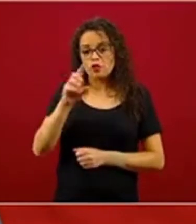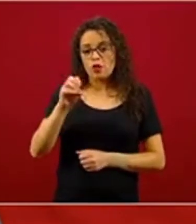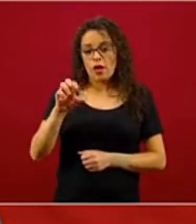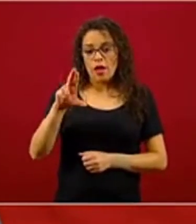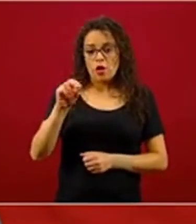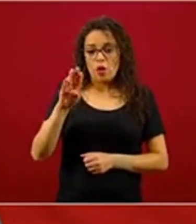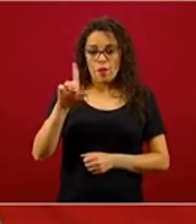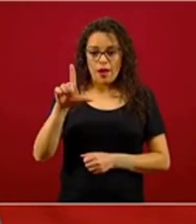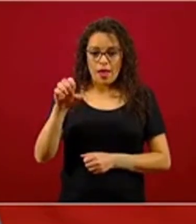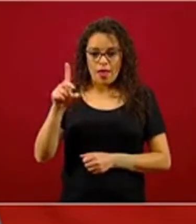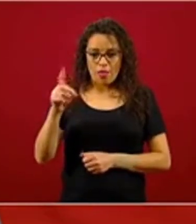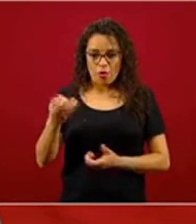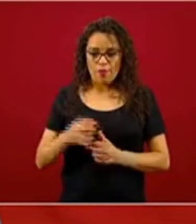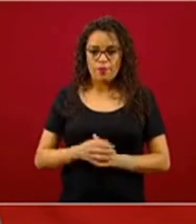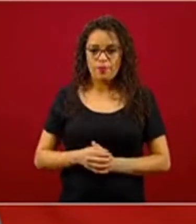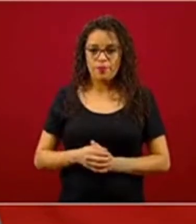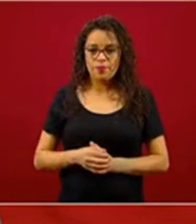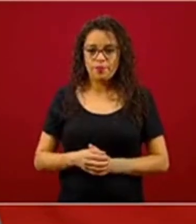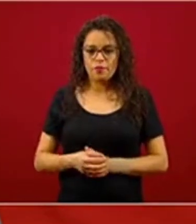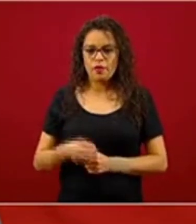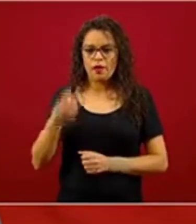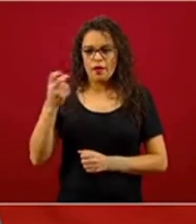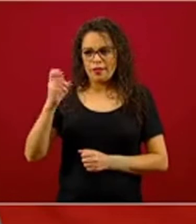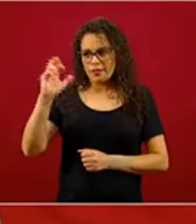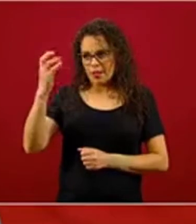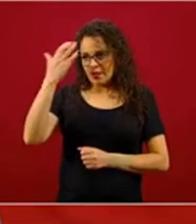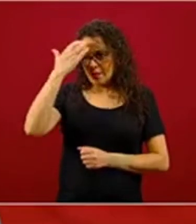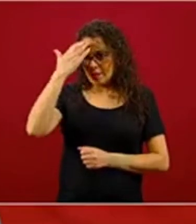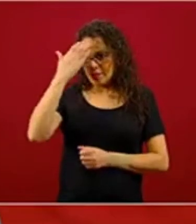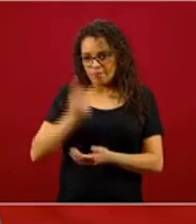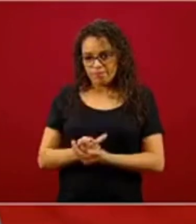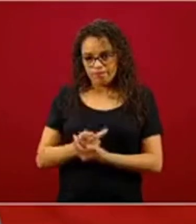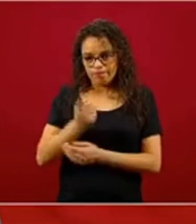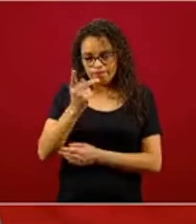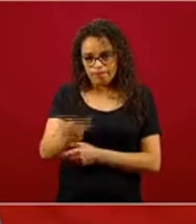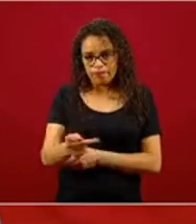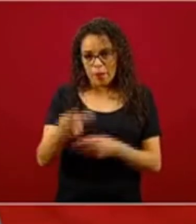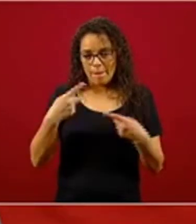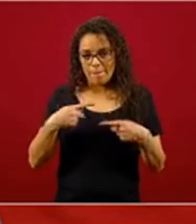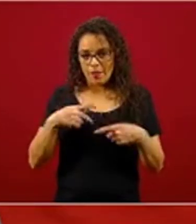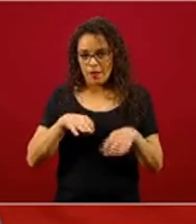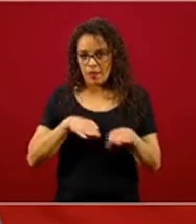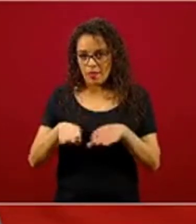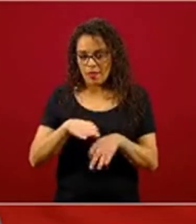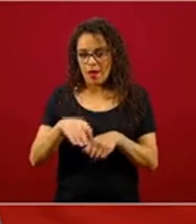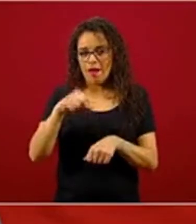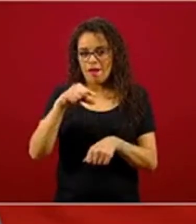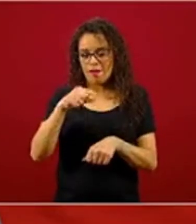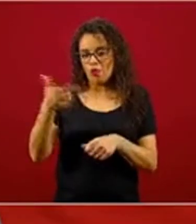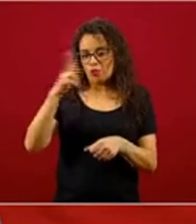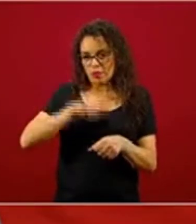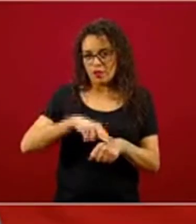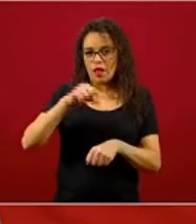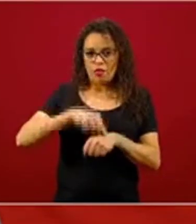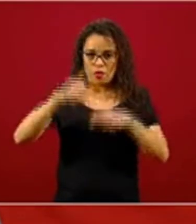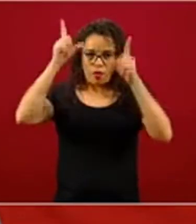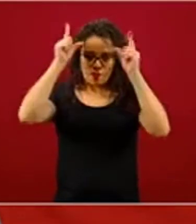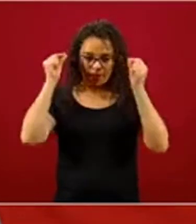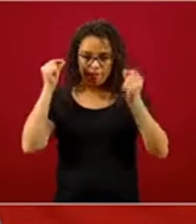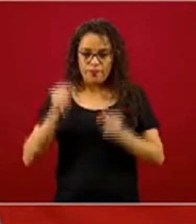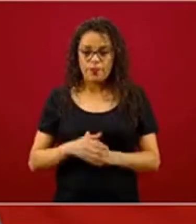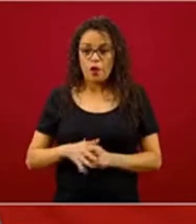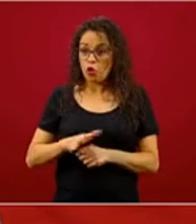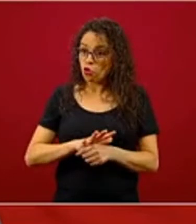este reconocimiento que se busca hacer al personal médico, ¿se harán también, por ejemplo, premios para todo